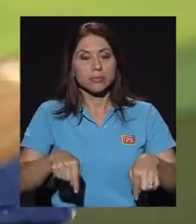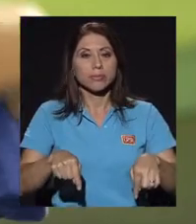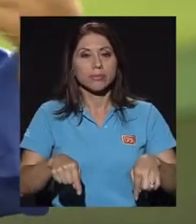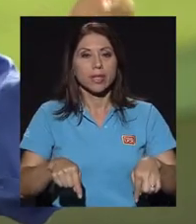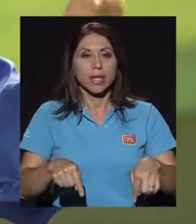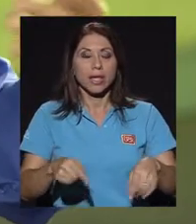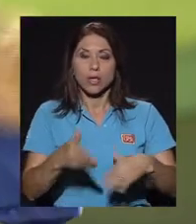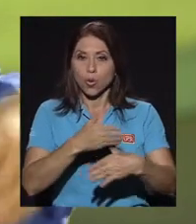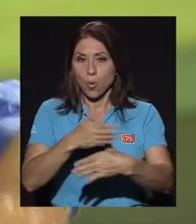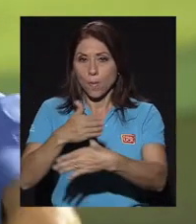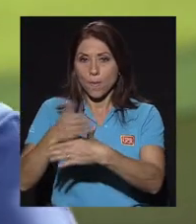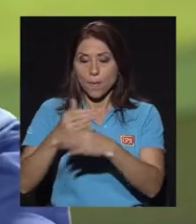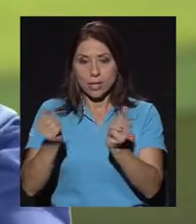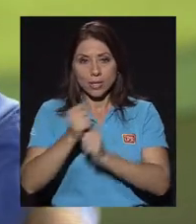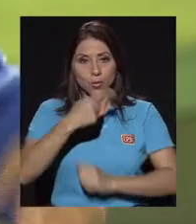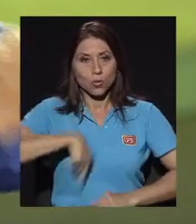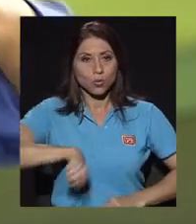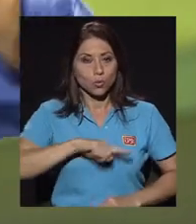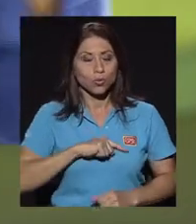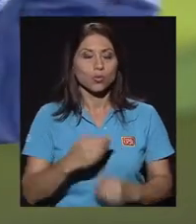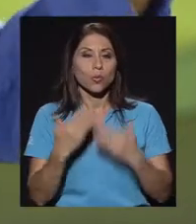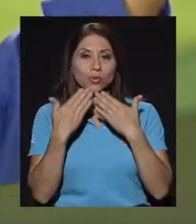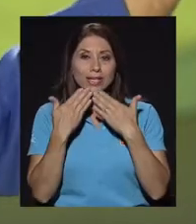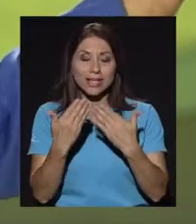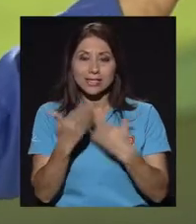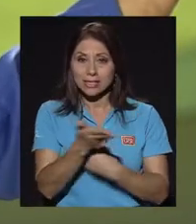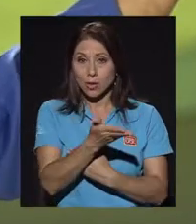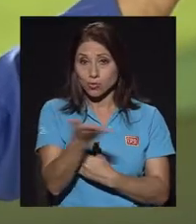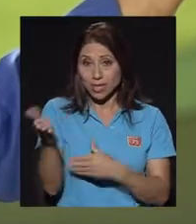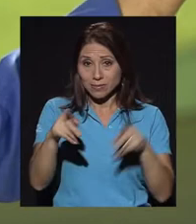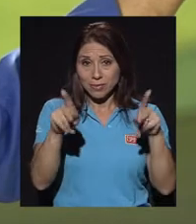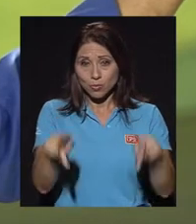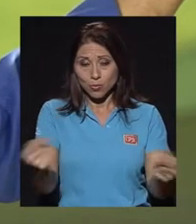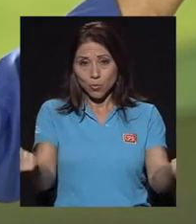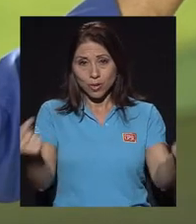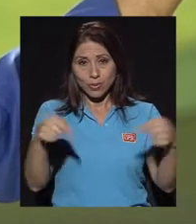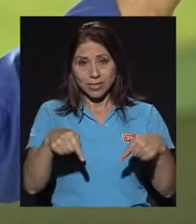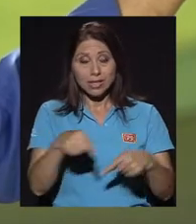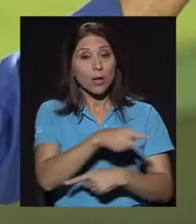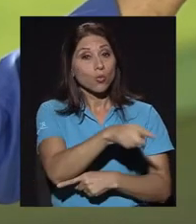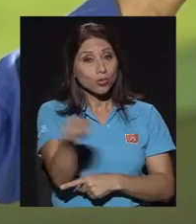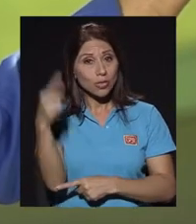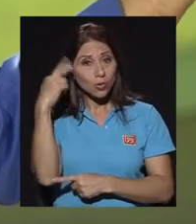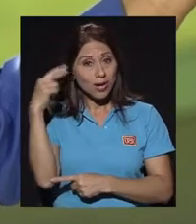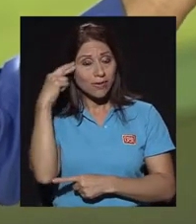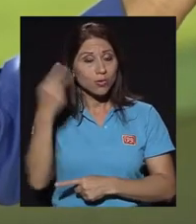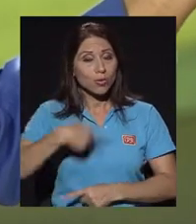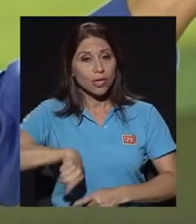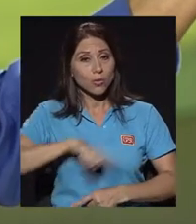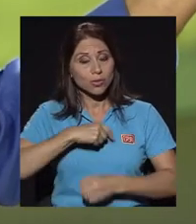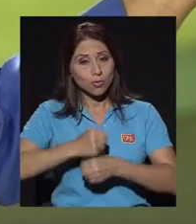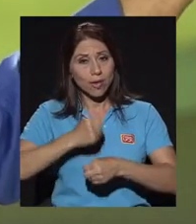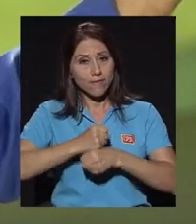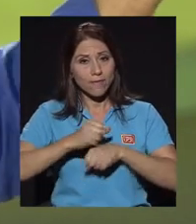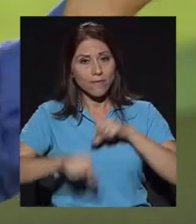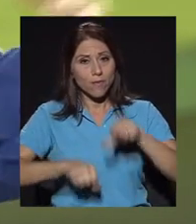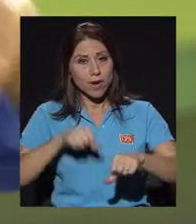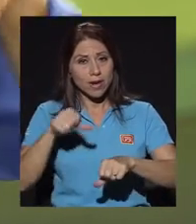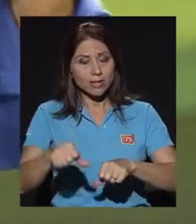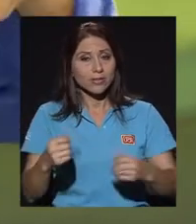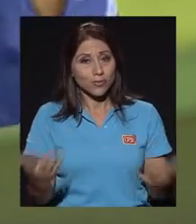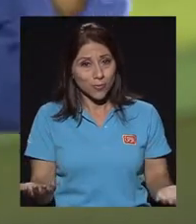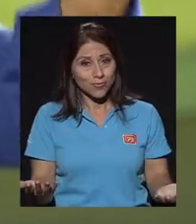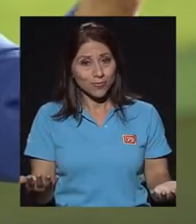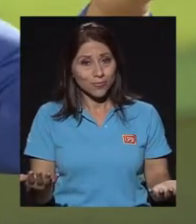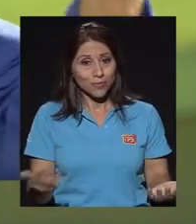y compartir con nosotros. Muchas gracias a ustedes, público presente. Ustedes son la razón de nuestro esfuerzo, ¿ya?